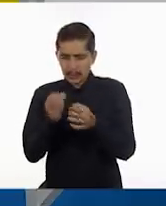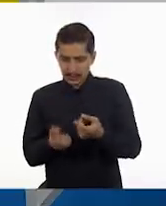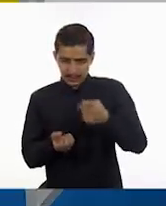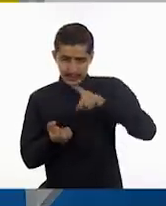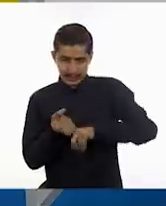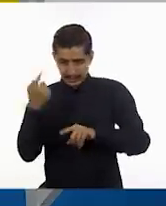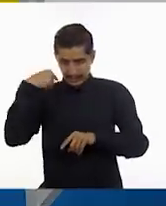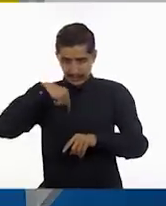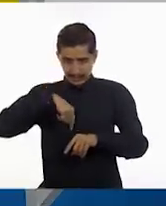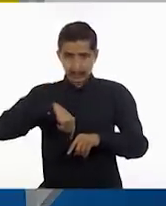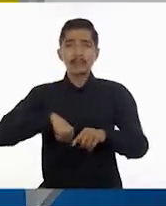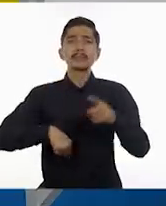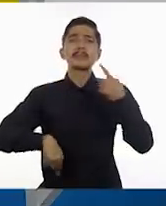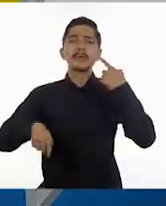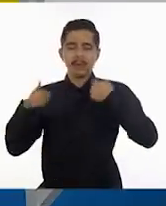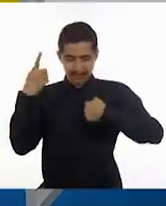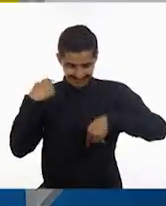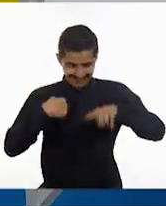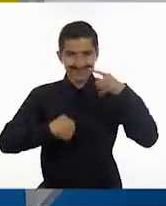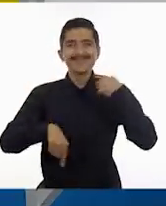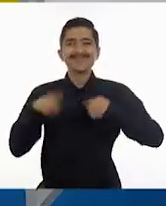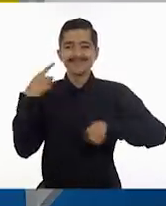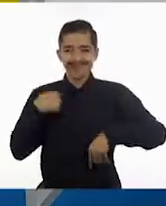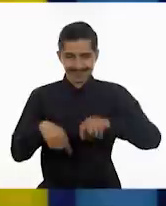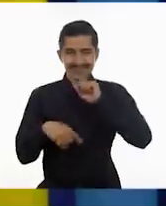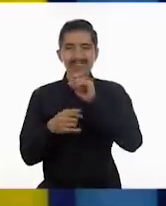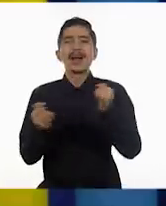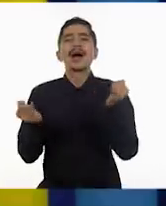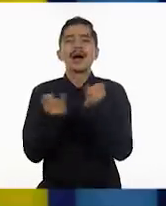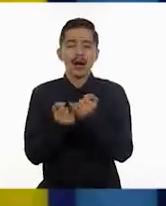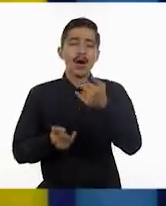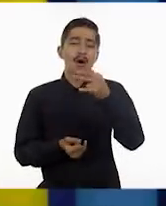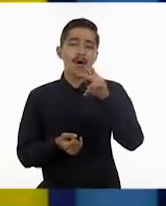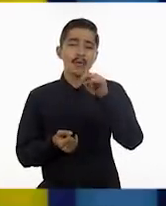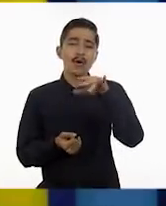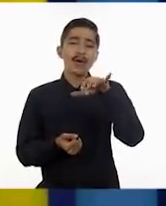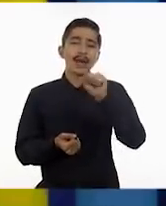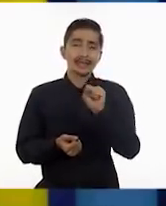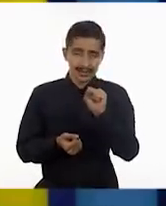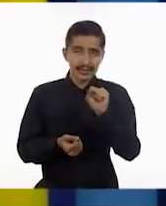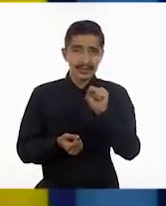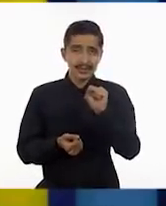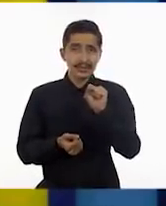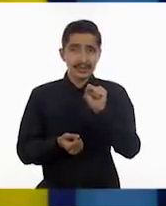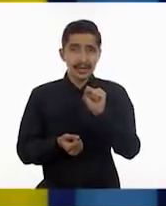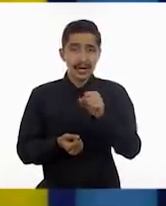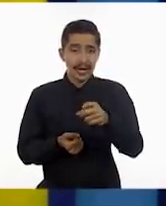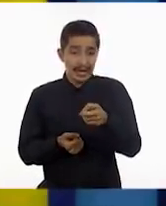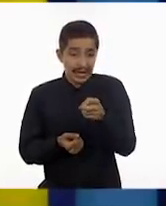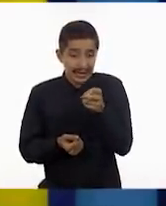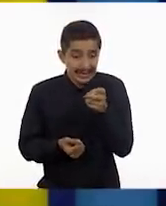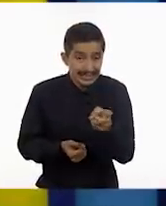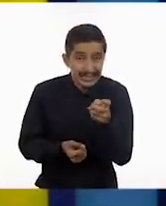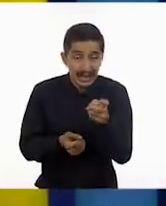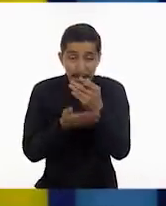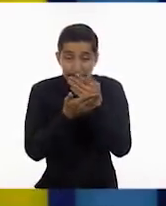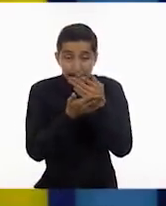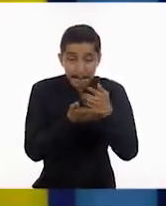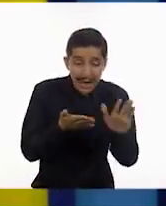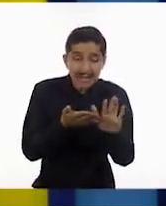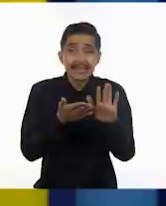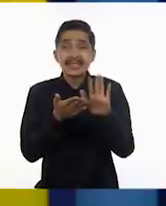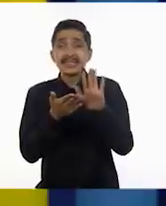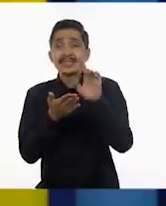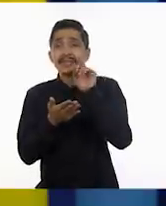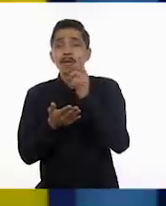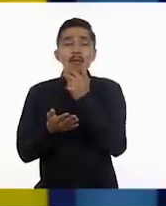células sexuales que intervienen en la reproducción. O sea, es decir, que en este sistema, además de las células